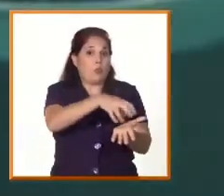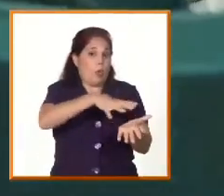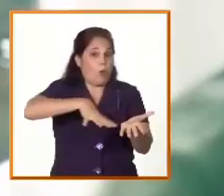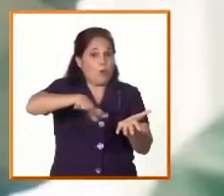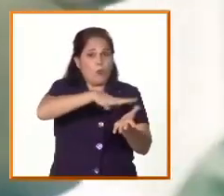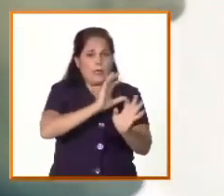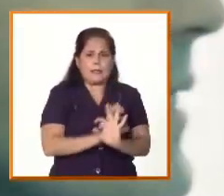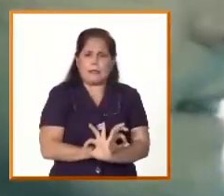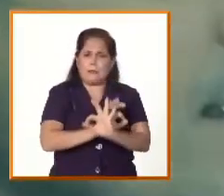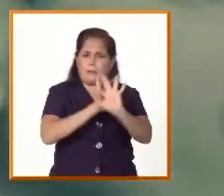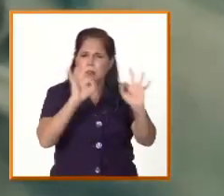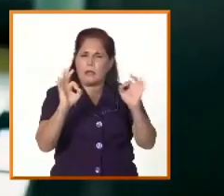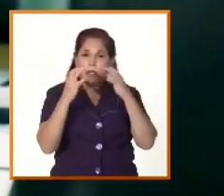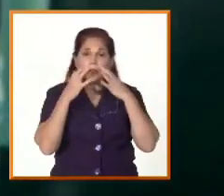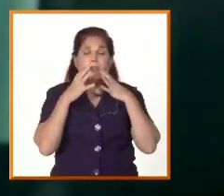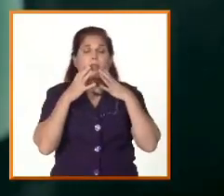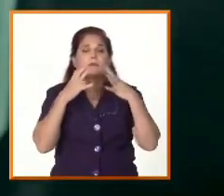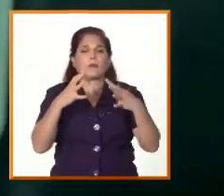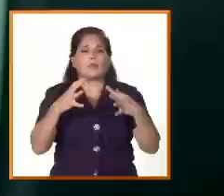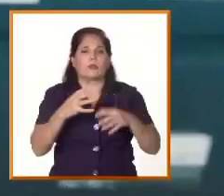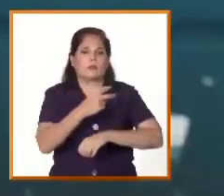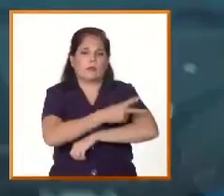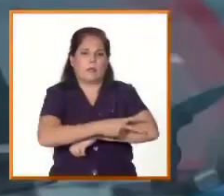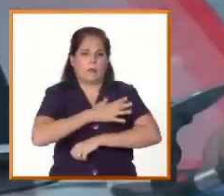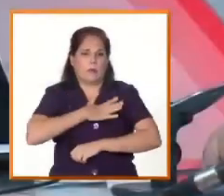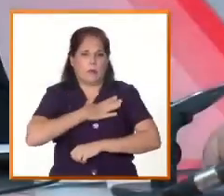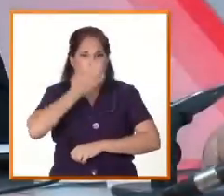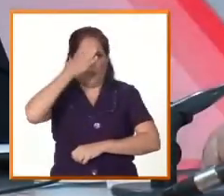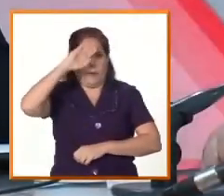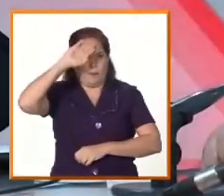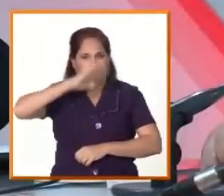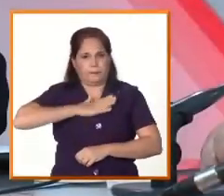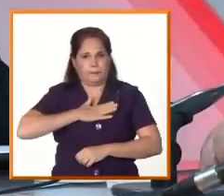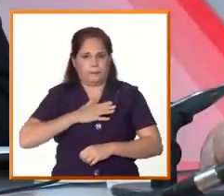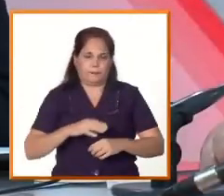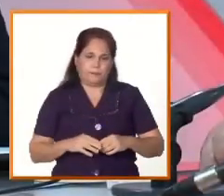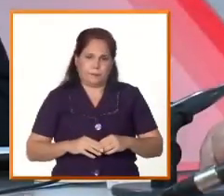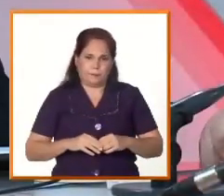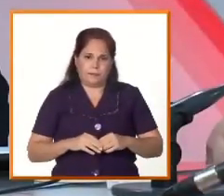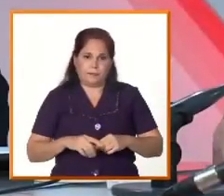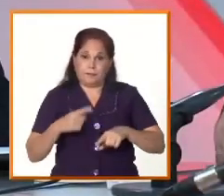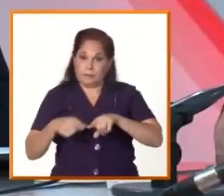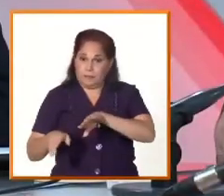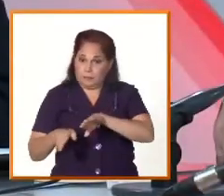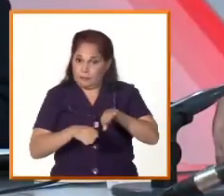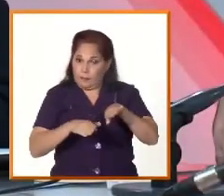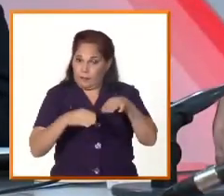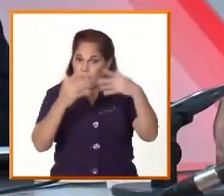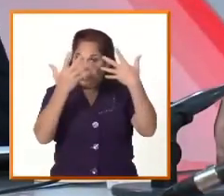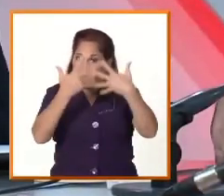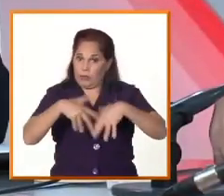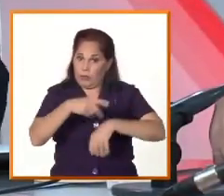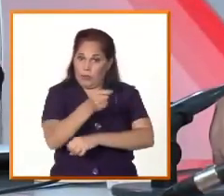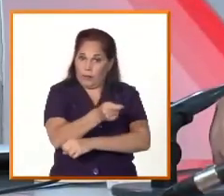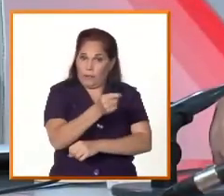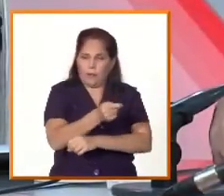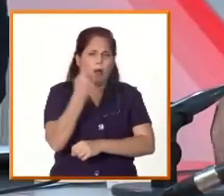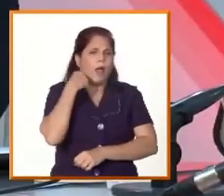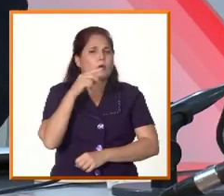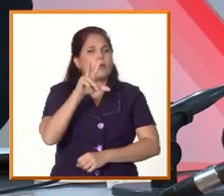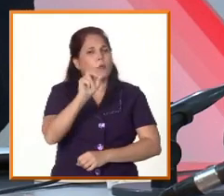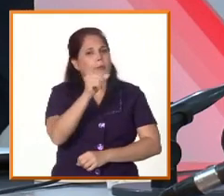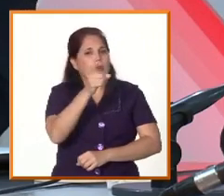especializados más importantes del país bueno de la industria pesquera hablemos en el año 2019